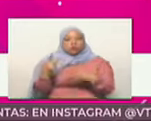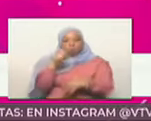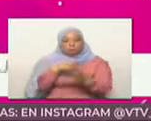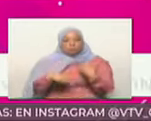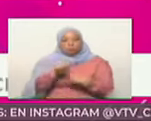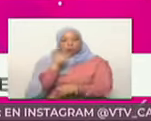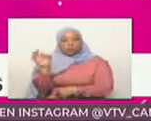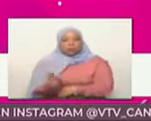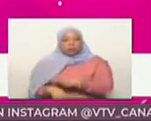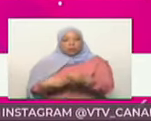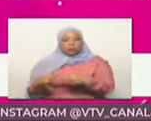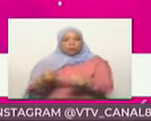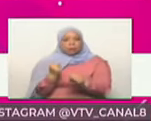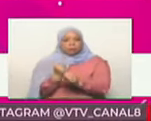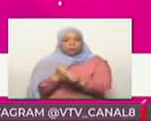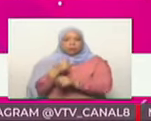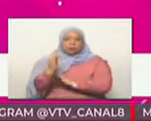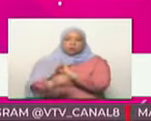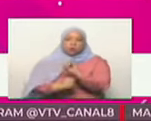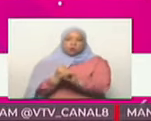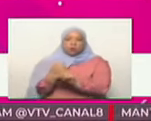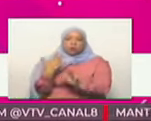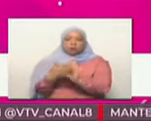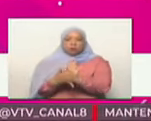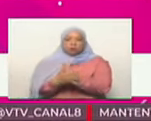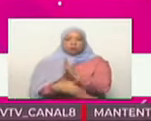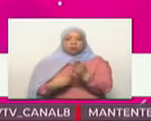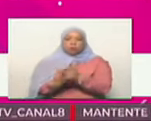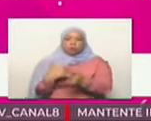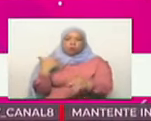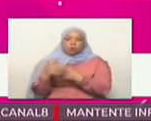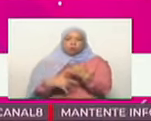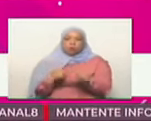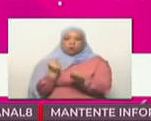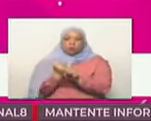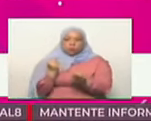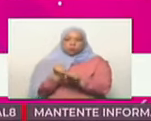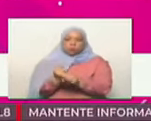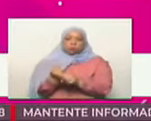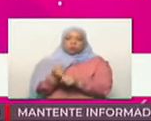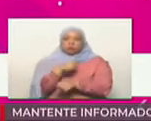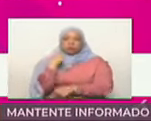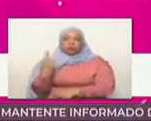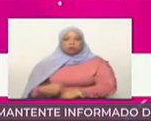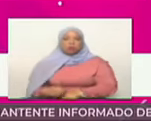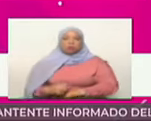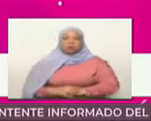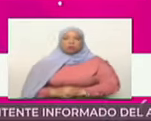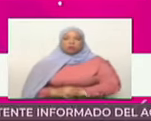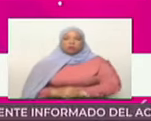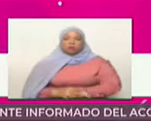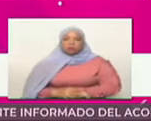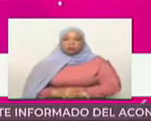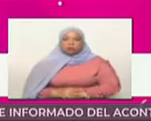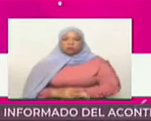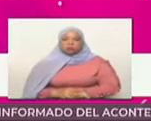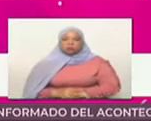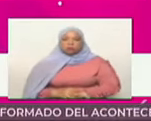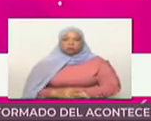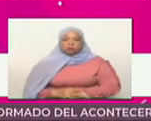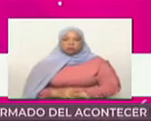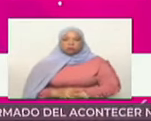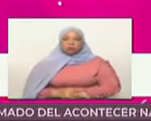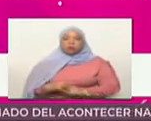68% de las reservas internacionales de petróleo. No te estoy hablando de un juego de carritos, ¿eh?